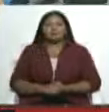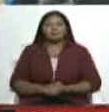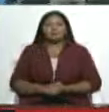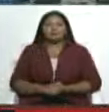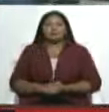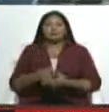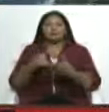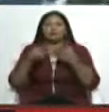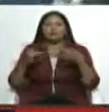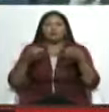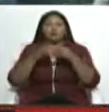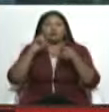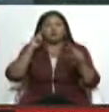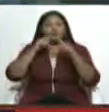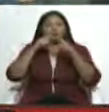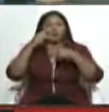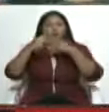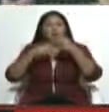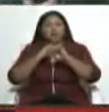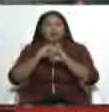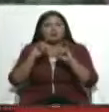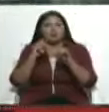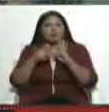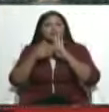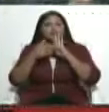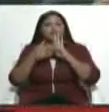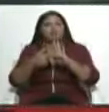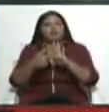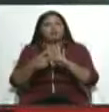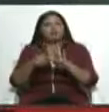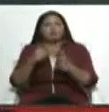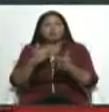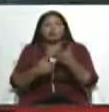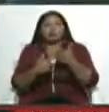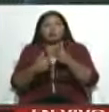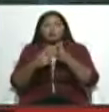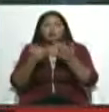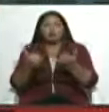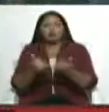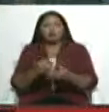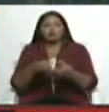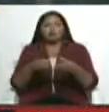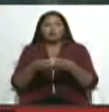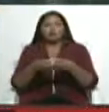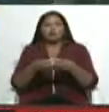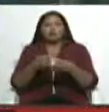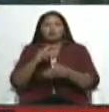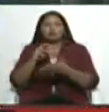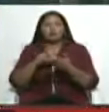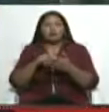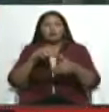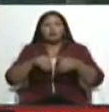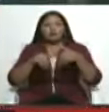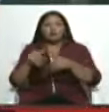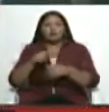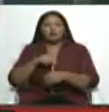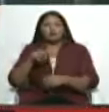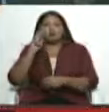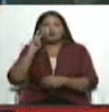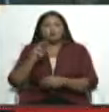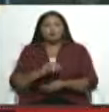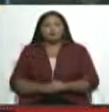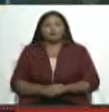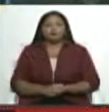Diversas organizaciones con fines políticos ya han presentado las postulaciones ante la sede del Consejo Nacional Electoral. En este momento